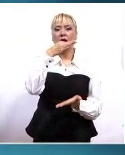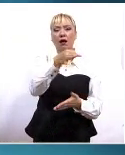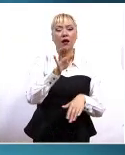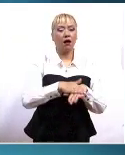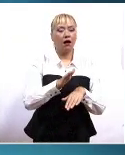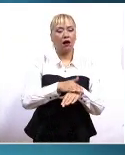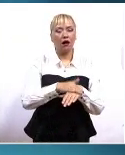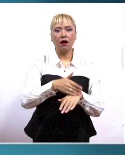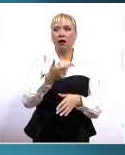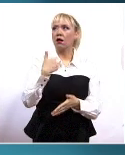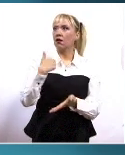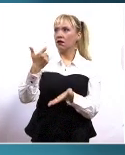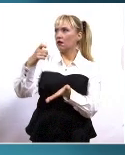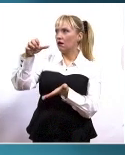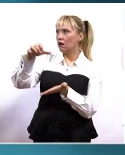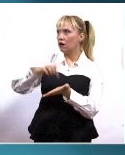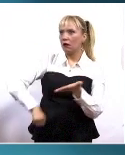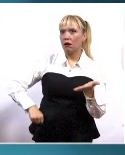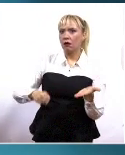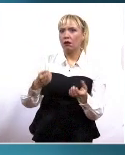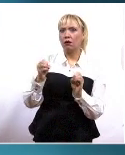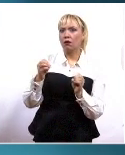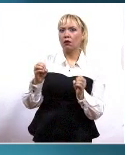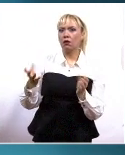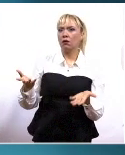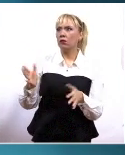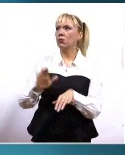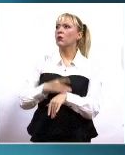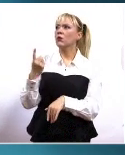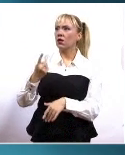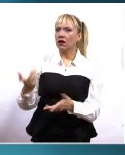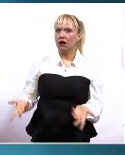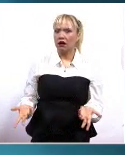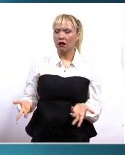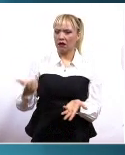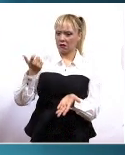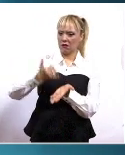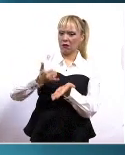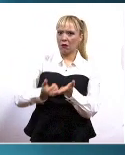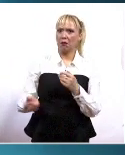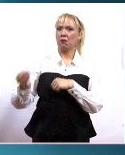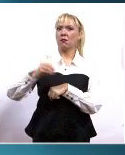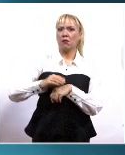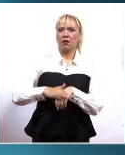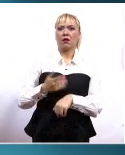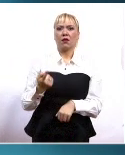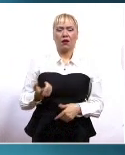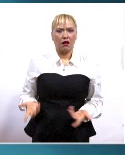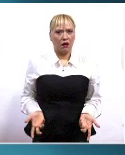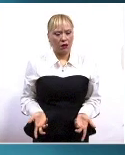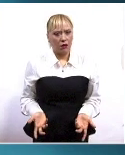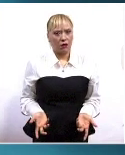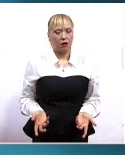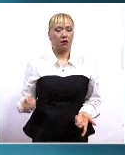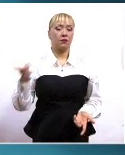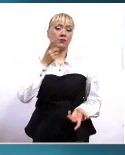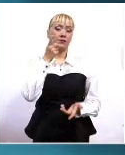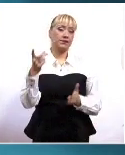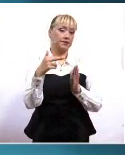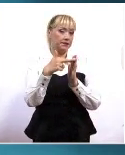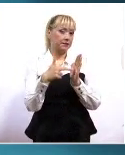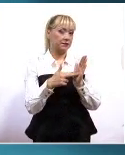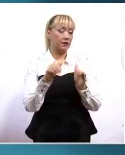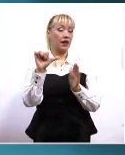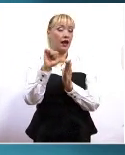de su dinero sin su autorización. También estableció un criterio sobre competencia por sumisión expresa que precisa que las reglas establecidas en